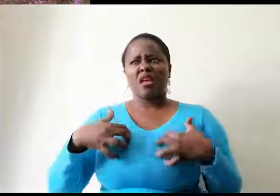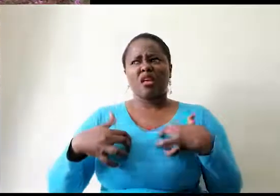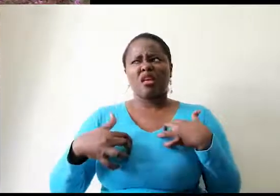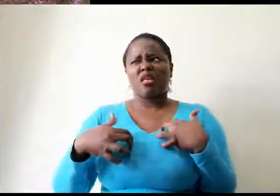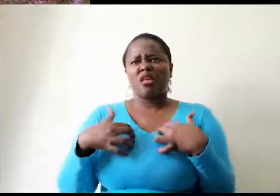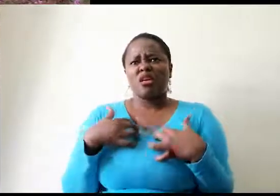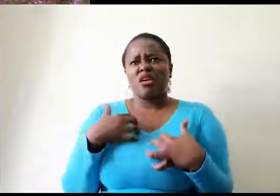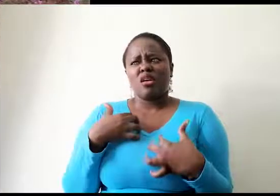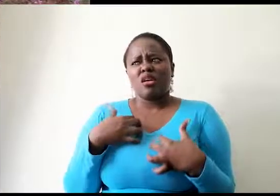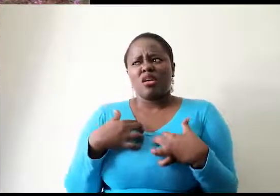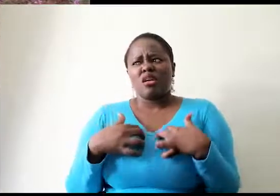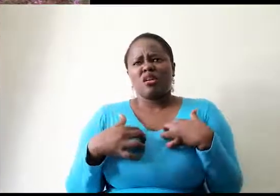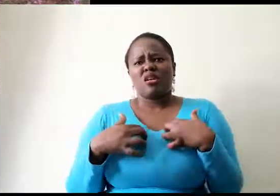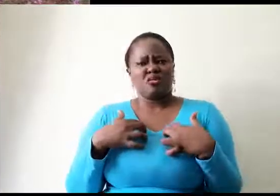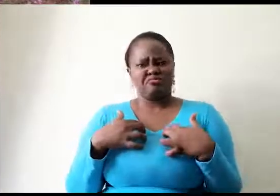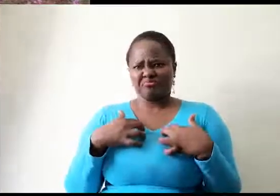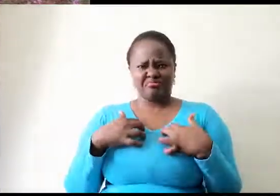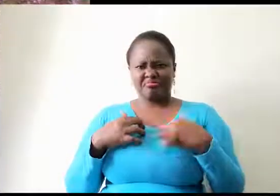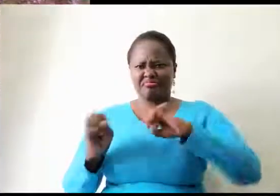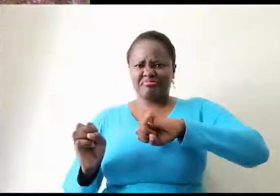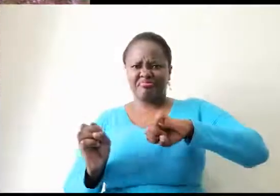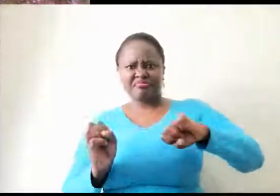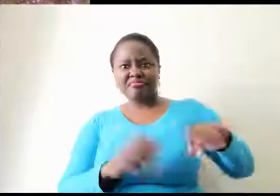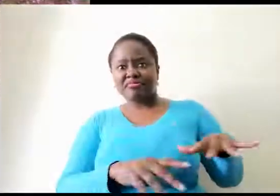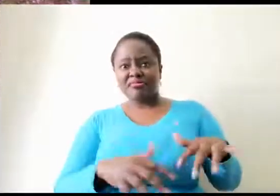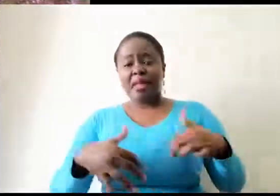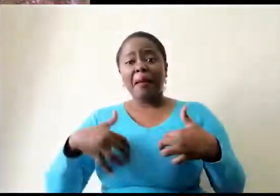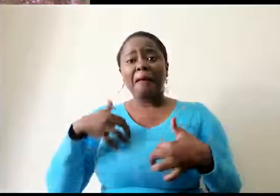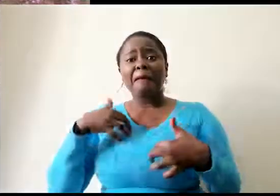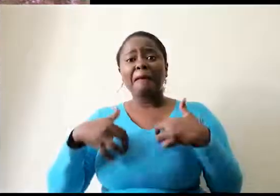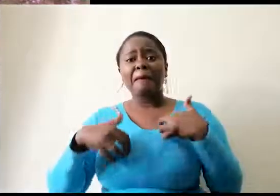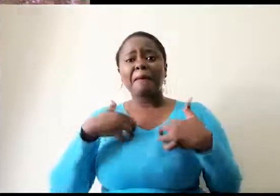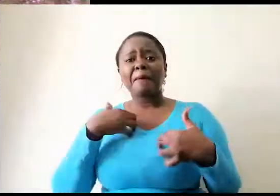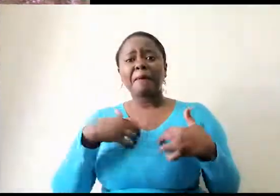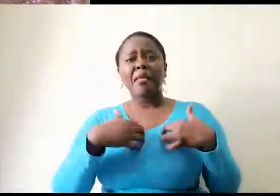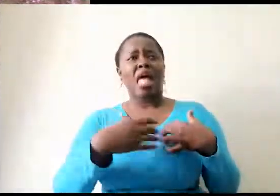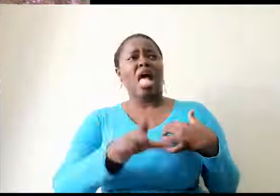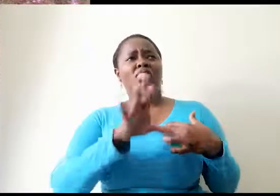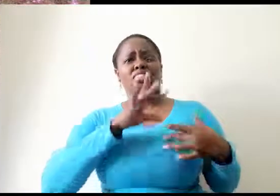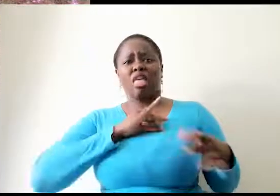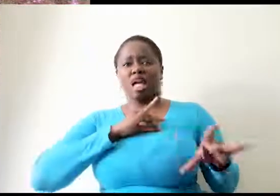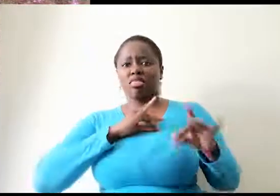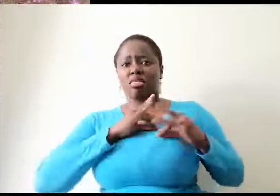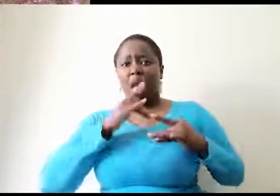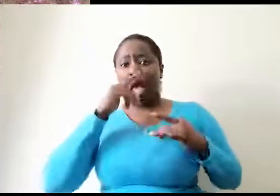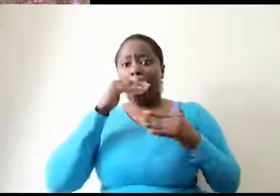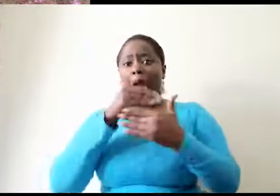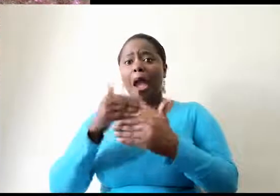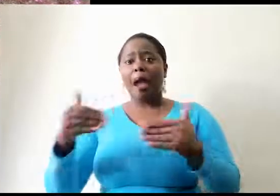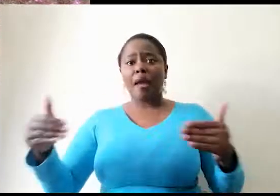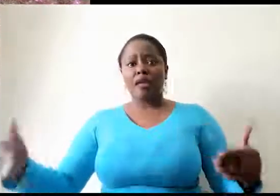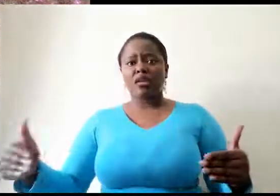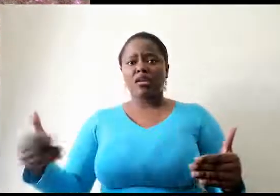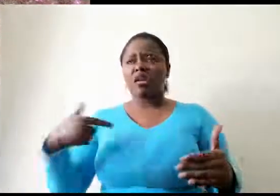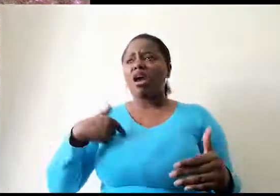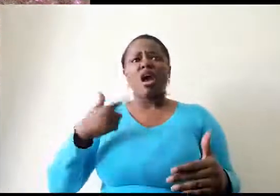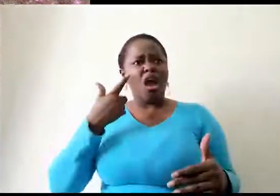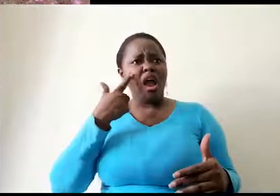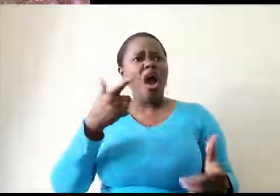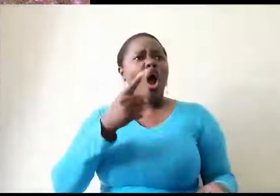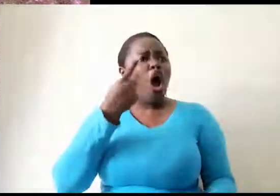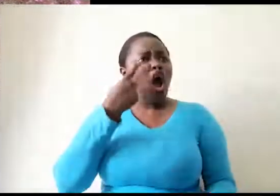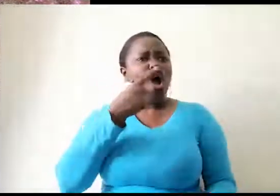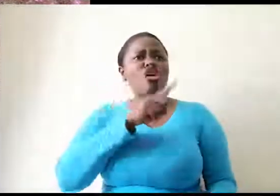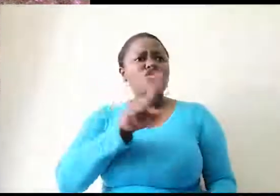miedo o de los miedos. Según él, los miedos son adquiridos desde muy temprano, digamos